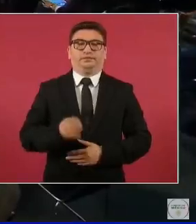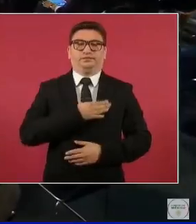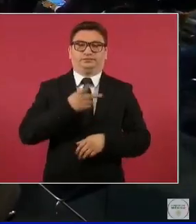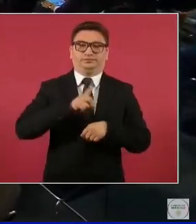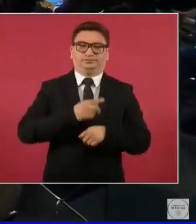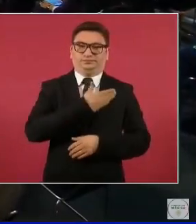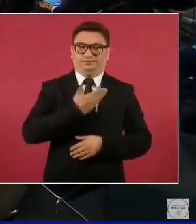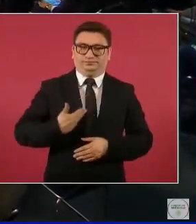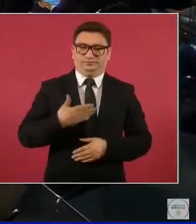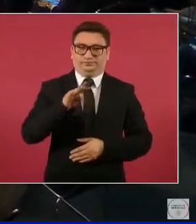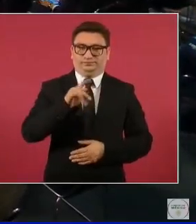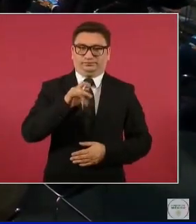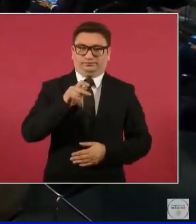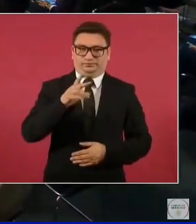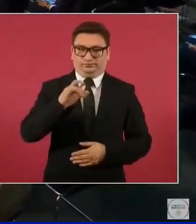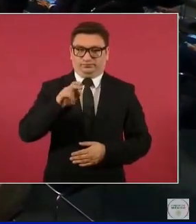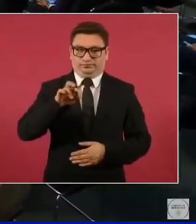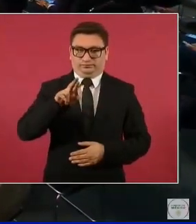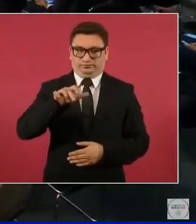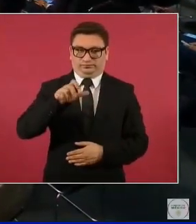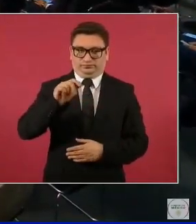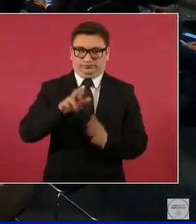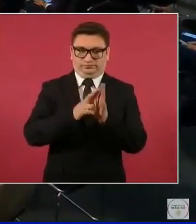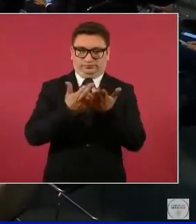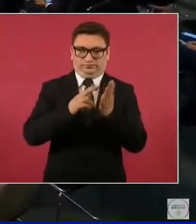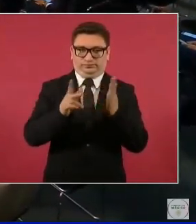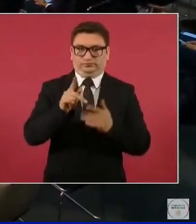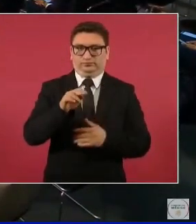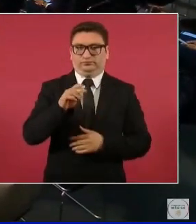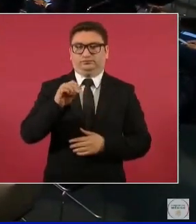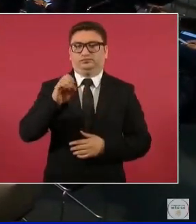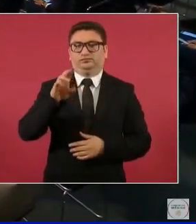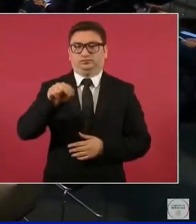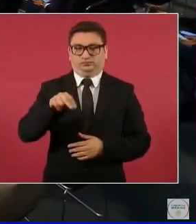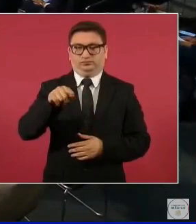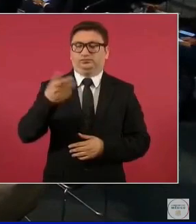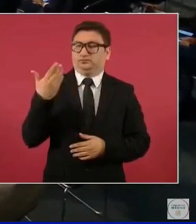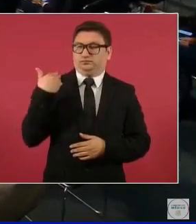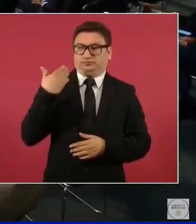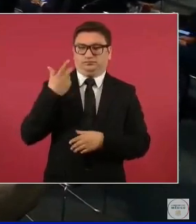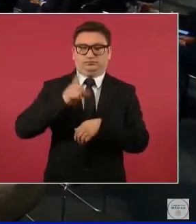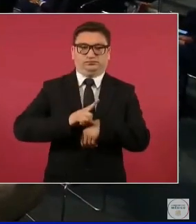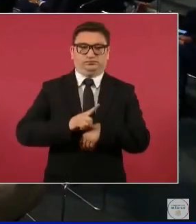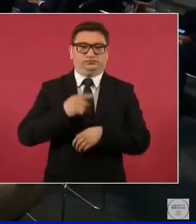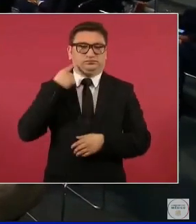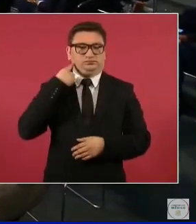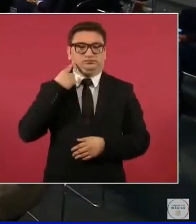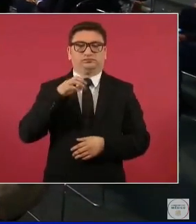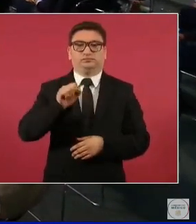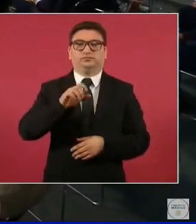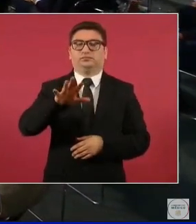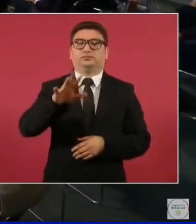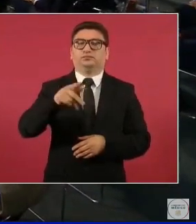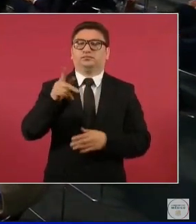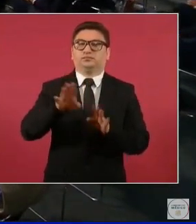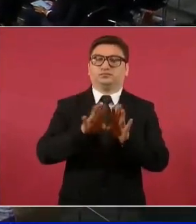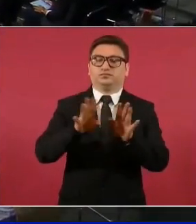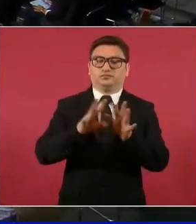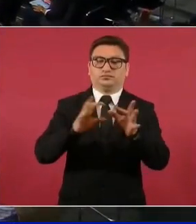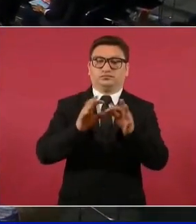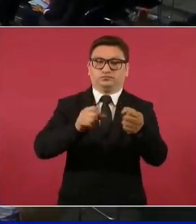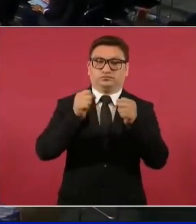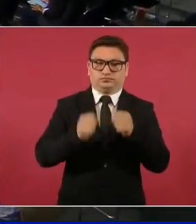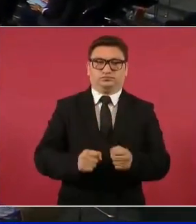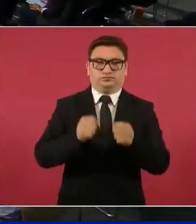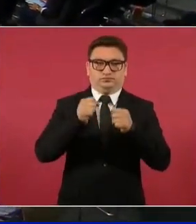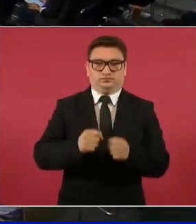Buenos días, presidente. Beatriz Contreras Castillo, de la revista Polemón. Hace unos días, quienes están a cargo del INE contrataron con una aseguradora un